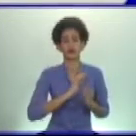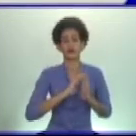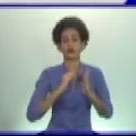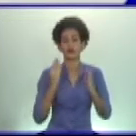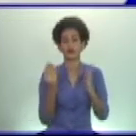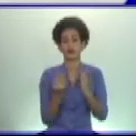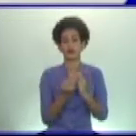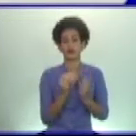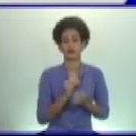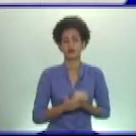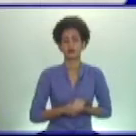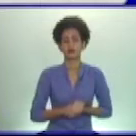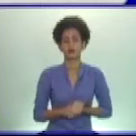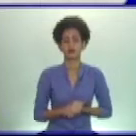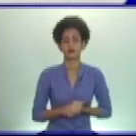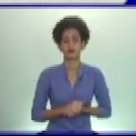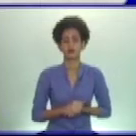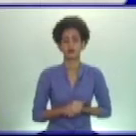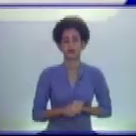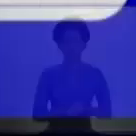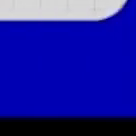aspectos.